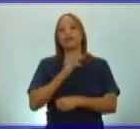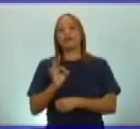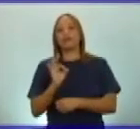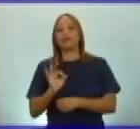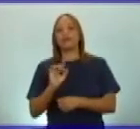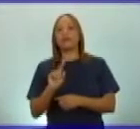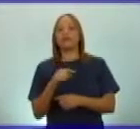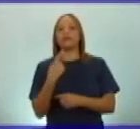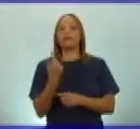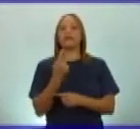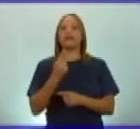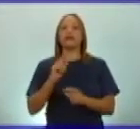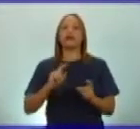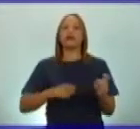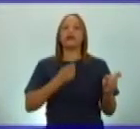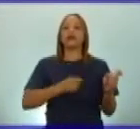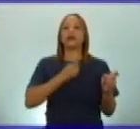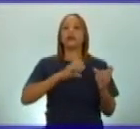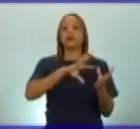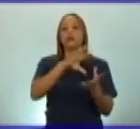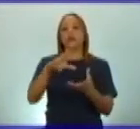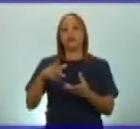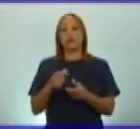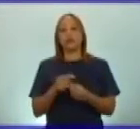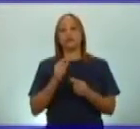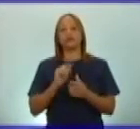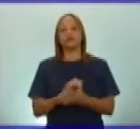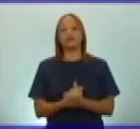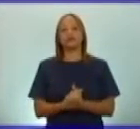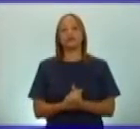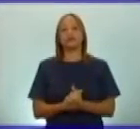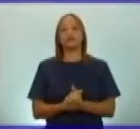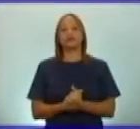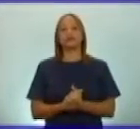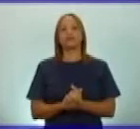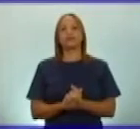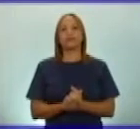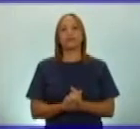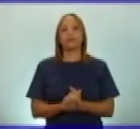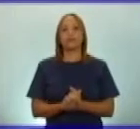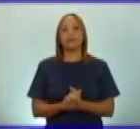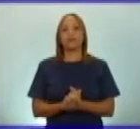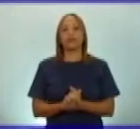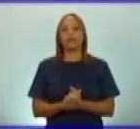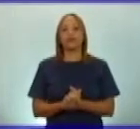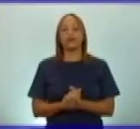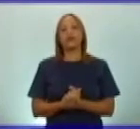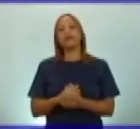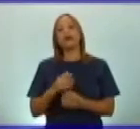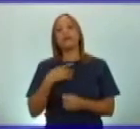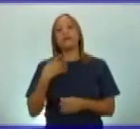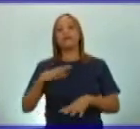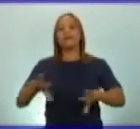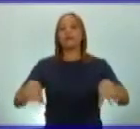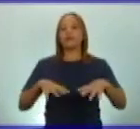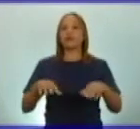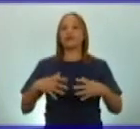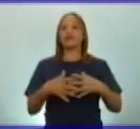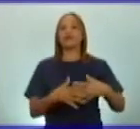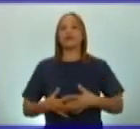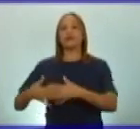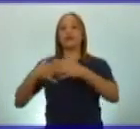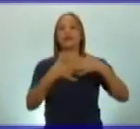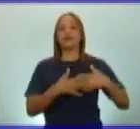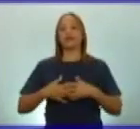Guerra Mundial. Vamos además también conversar, estudiar un poquito sobre la situación de Estados Unidos después de esa Primera